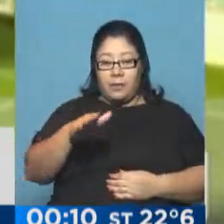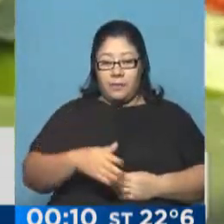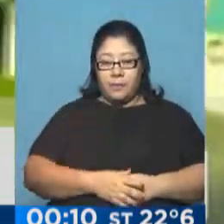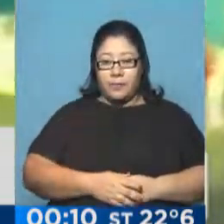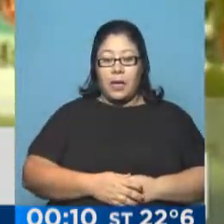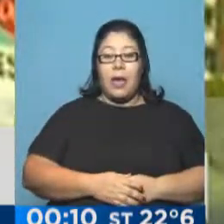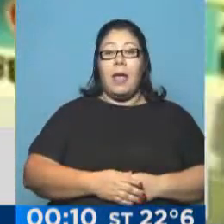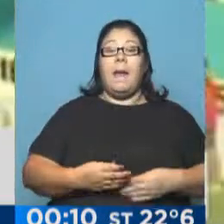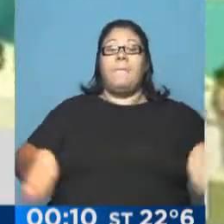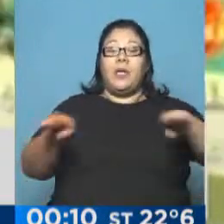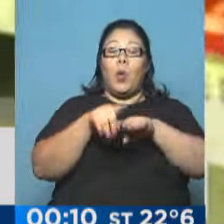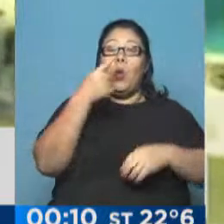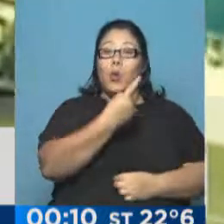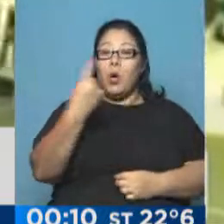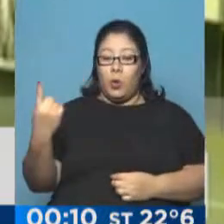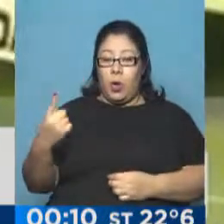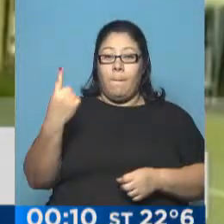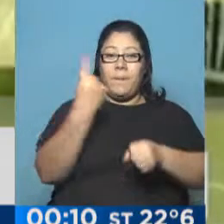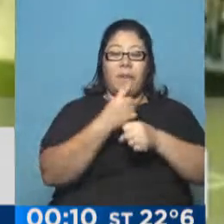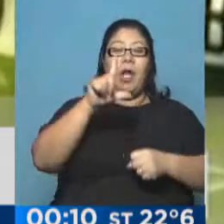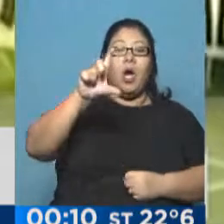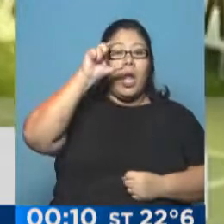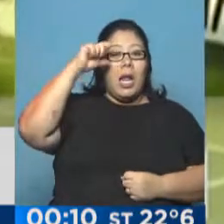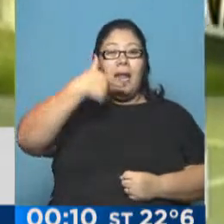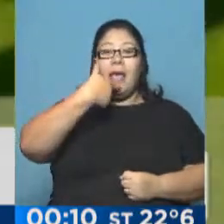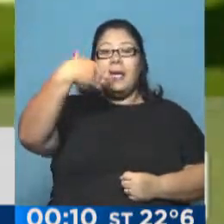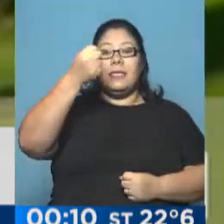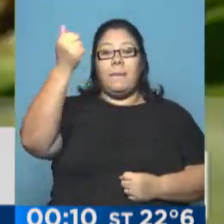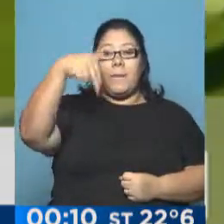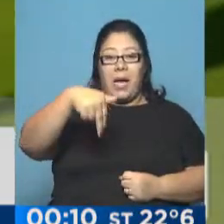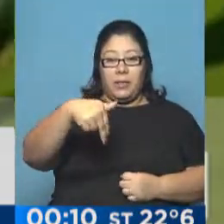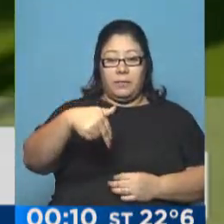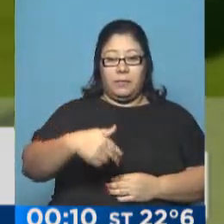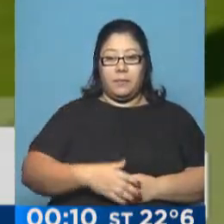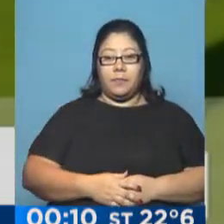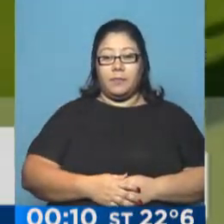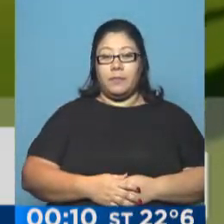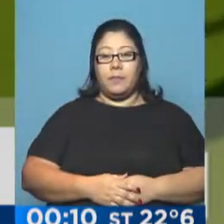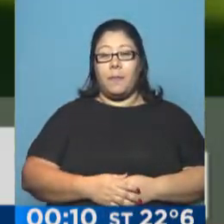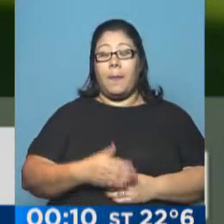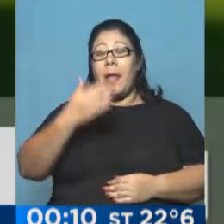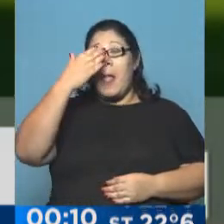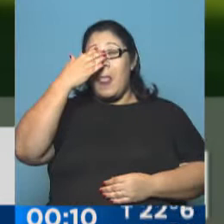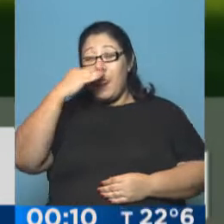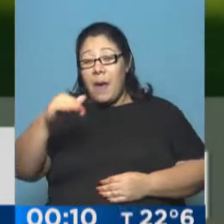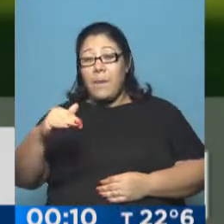Primero, Lesman para el equipo de Pepe Romero. Pero lo sorprendió a 5 del